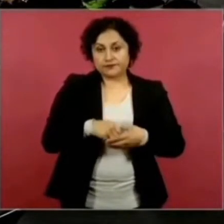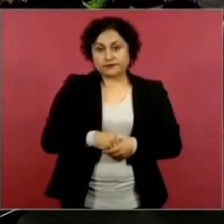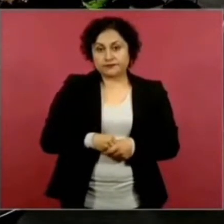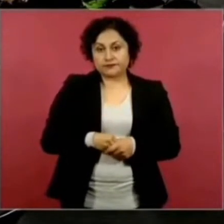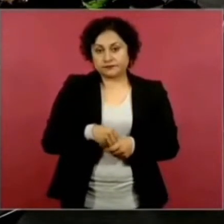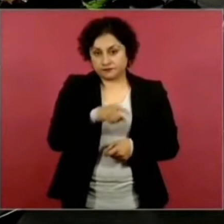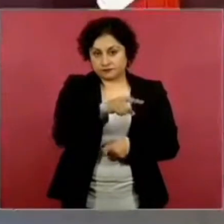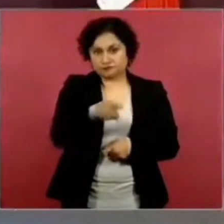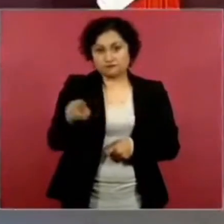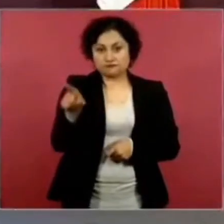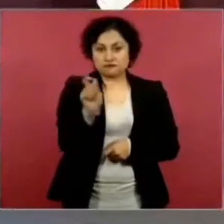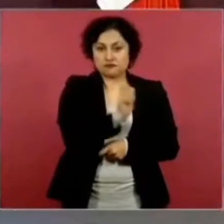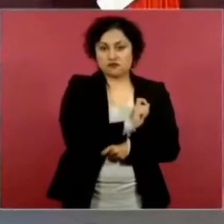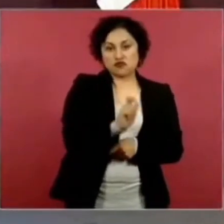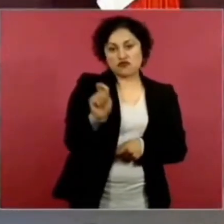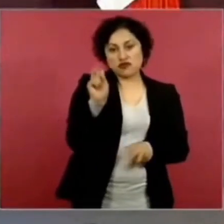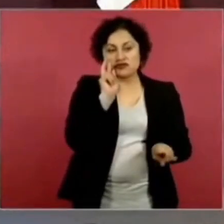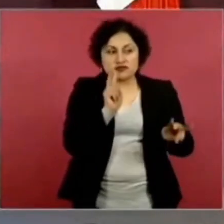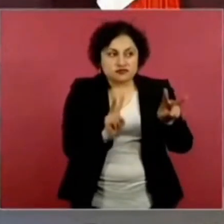mirones profesionales,